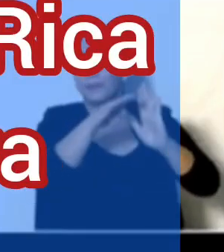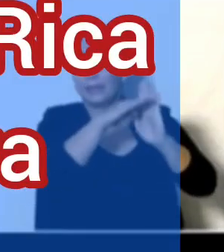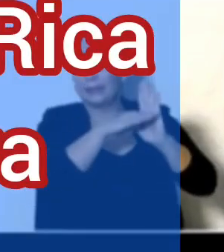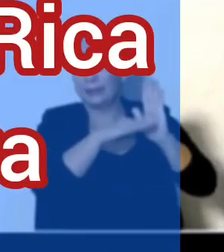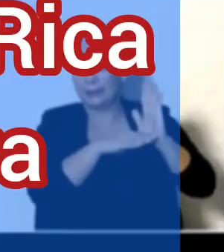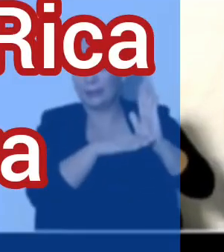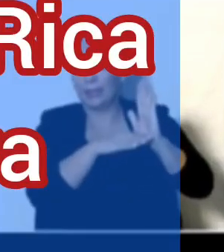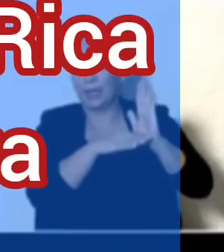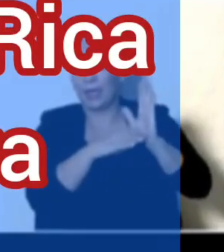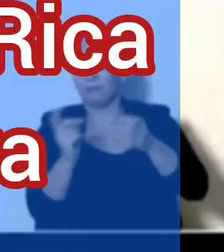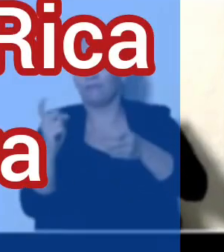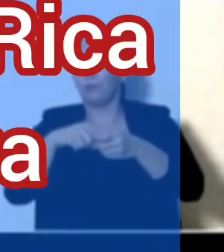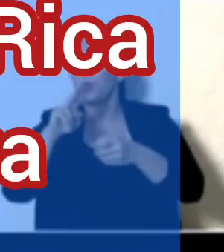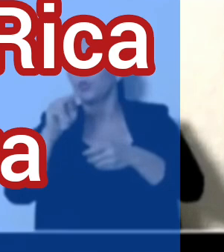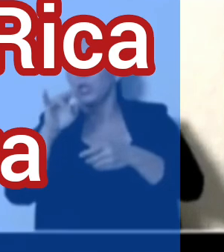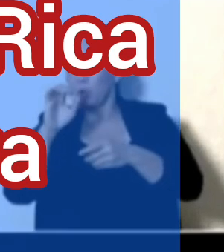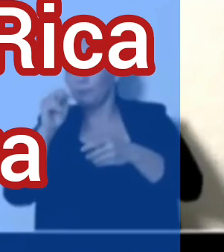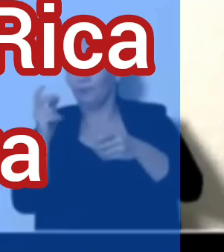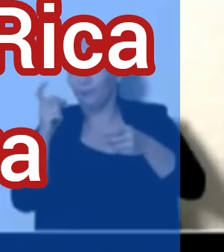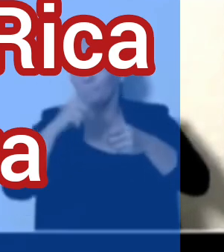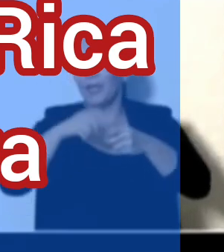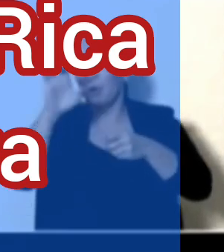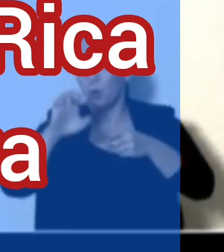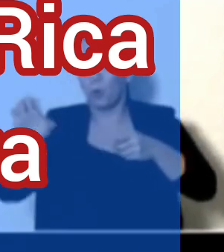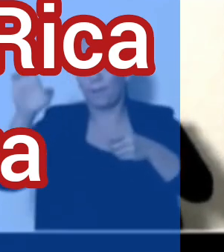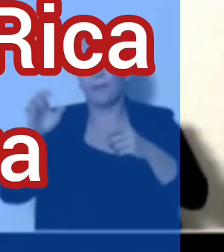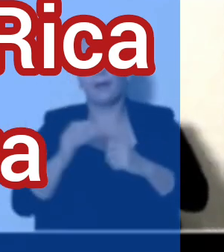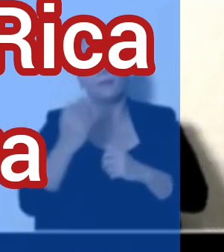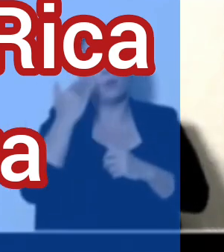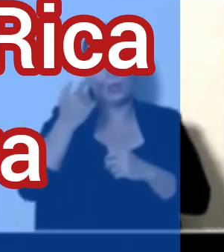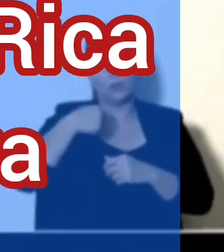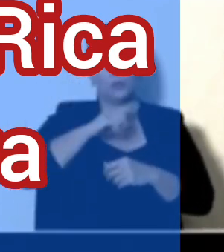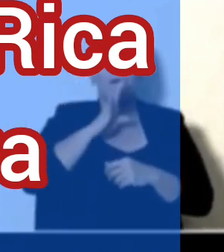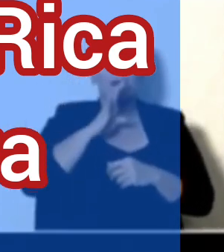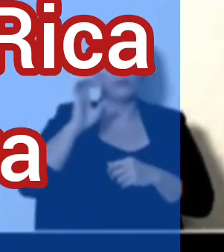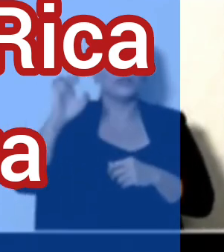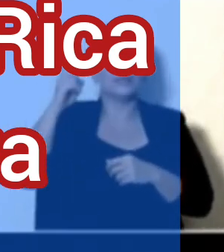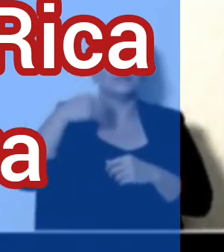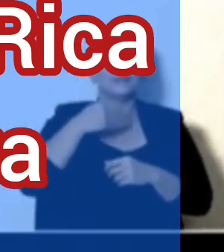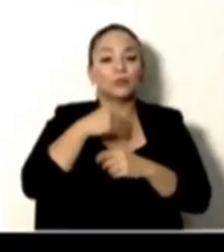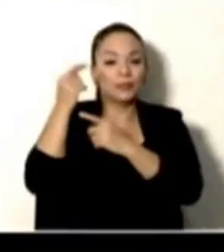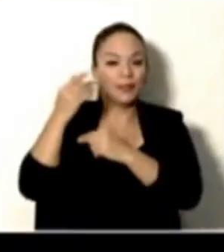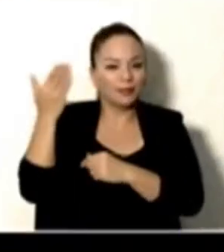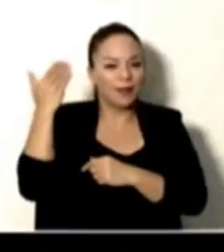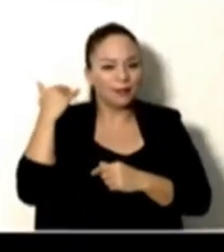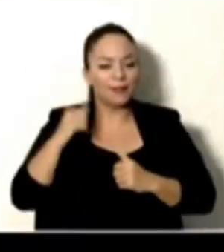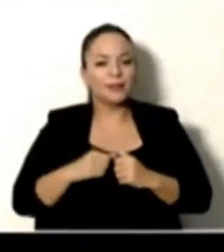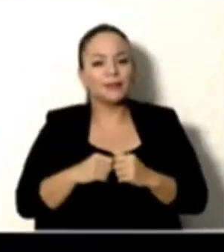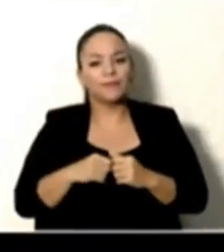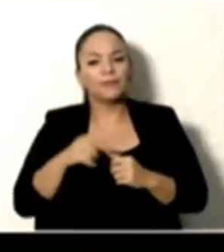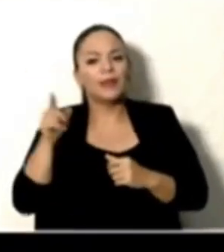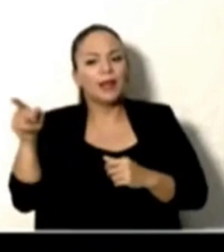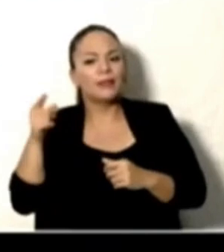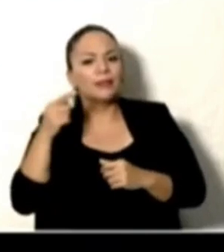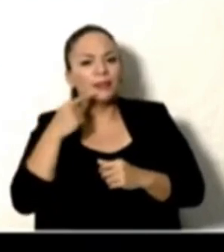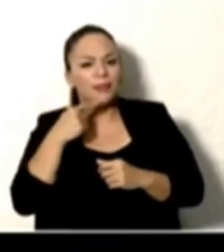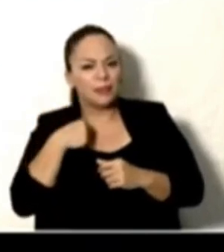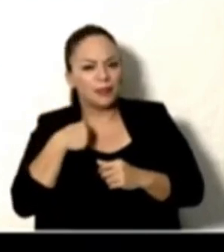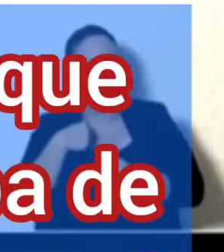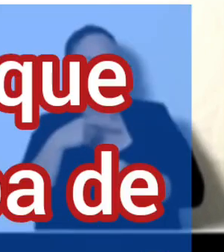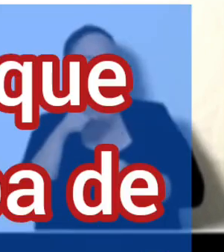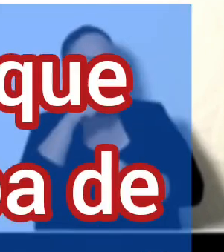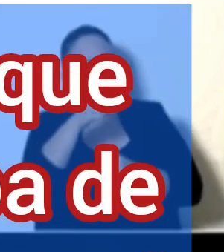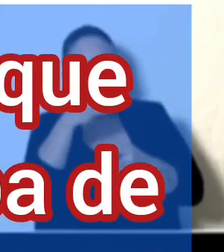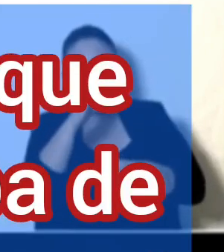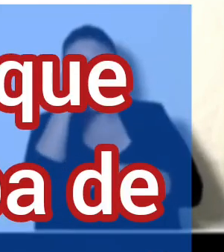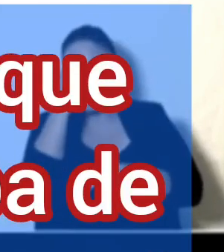Unión Europea, porque nosotros hablamos con el exministro de Hacienda, donde él nos dice que ya usted tenía conocimiento sobre